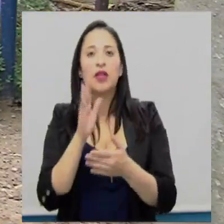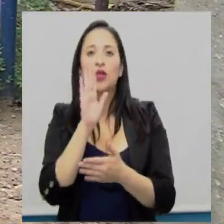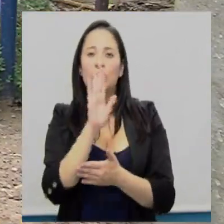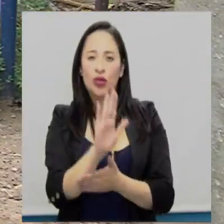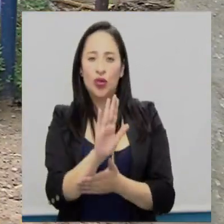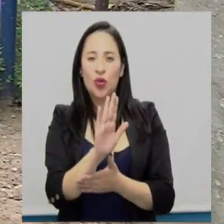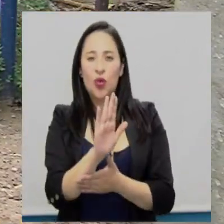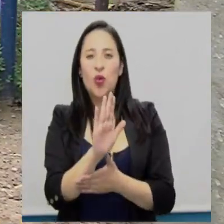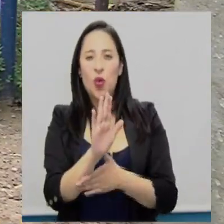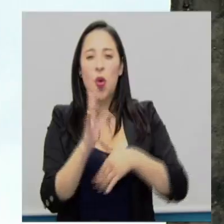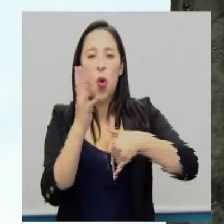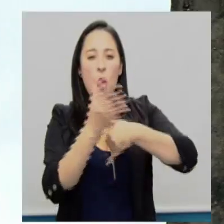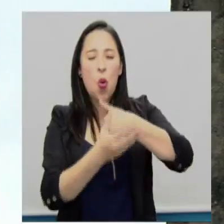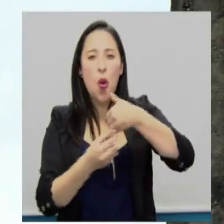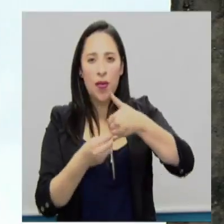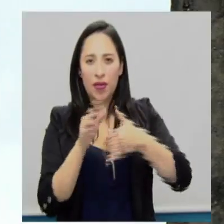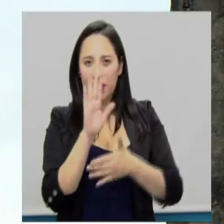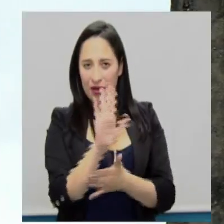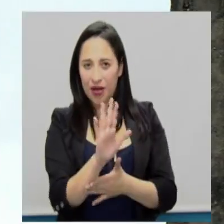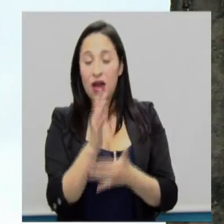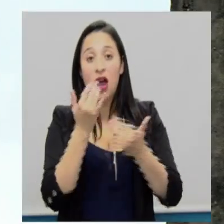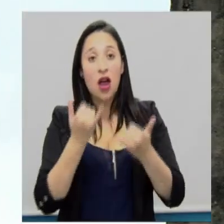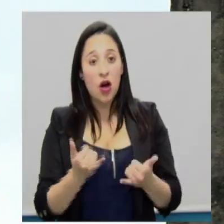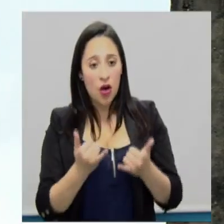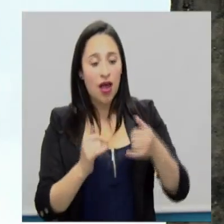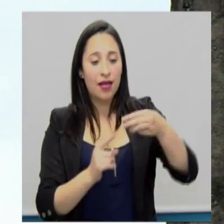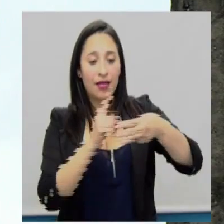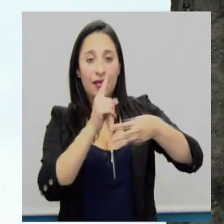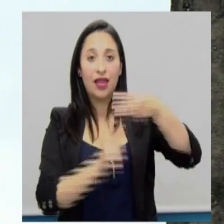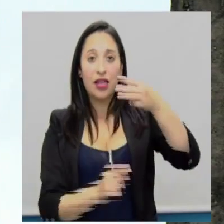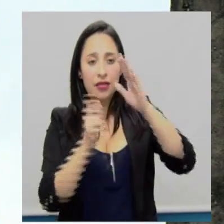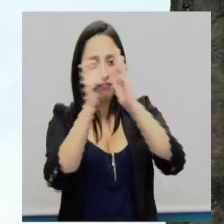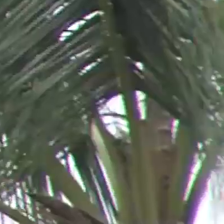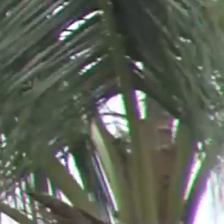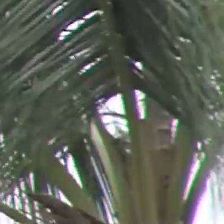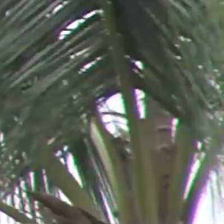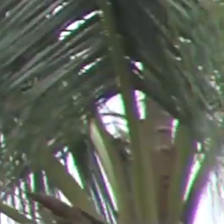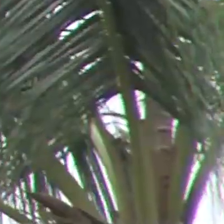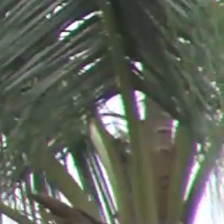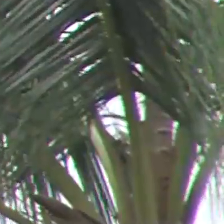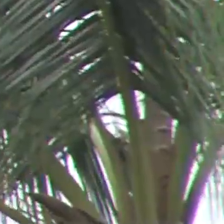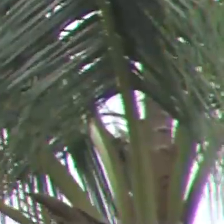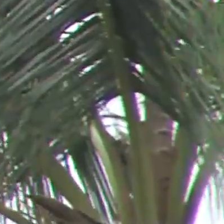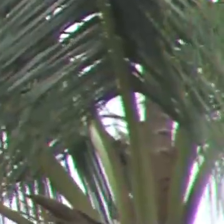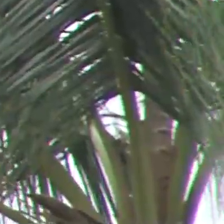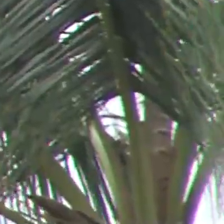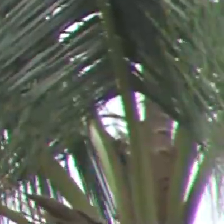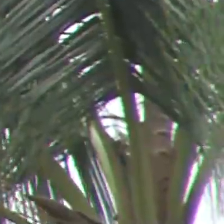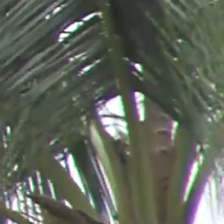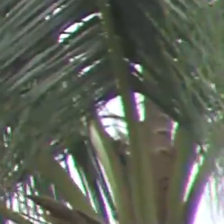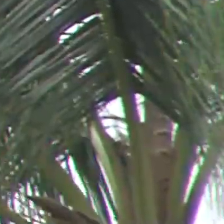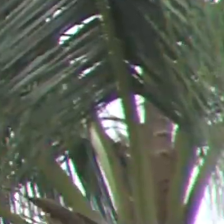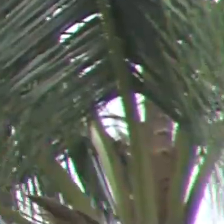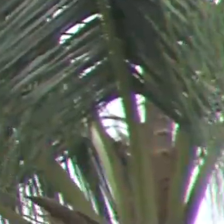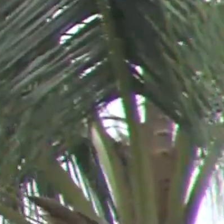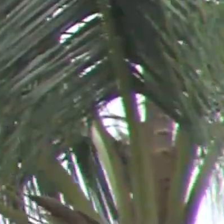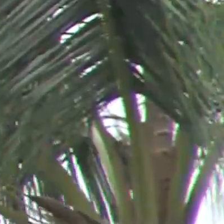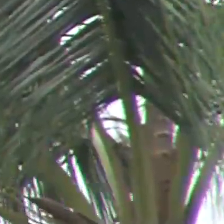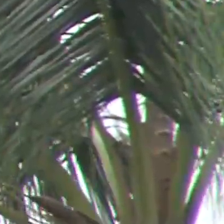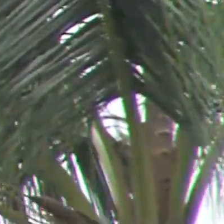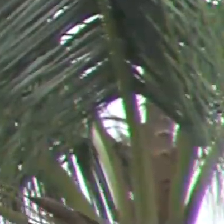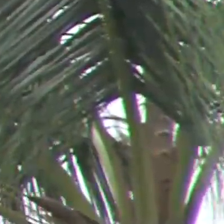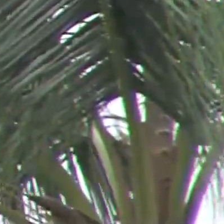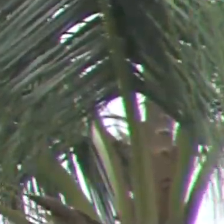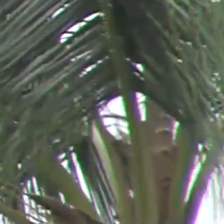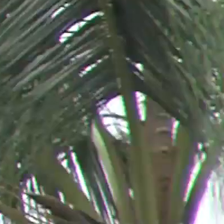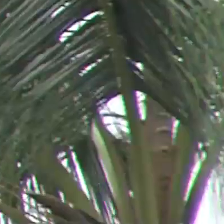el Guaviare, la Contraloría estableció tres hallazgos en la ejecución del contrato suscrito entre la Alcaldía de San José y Empoaguas para la construcción